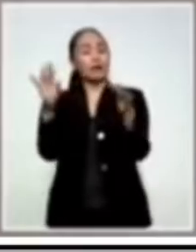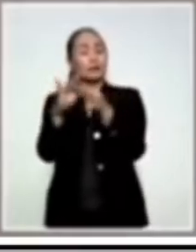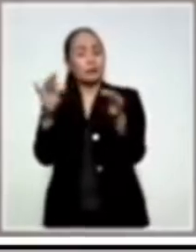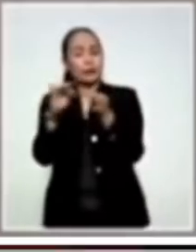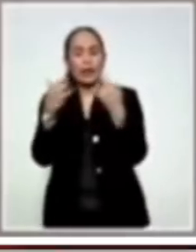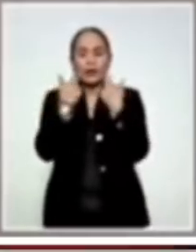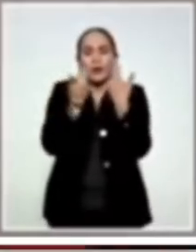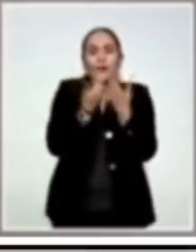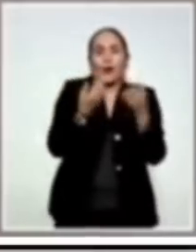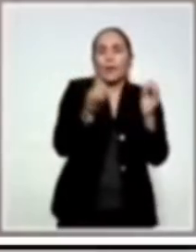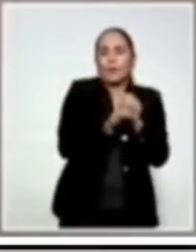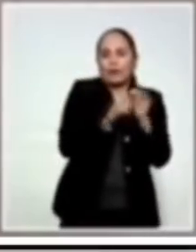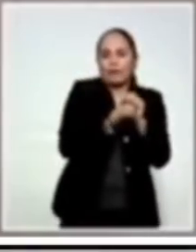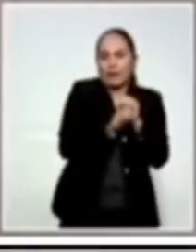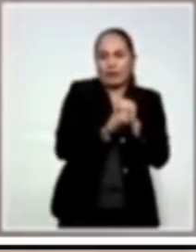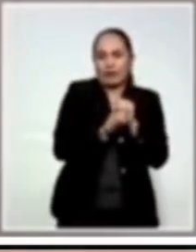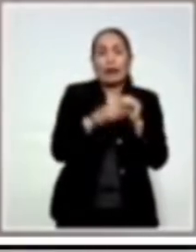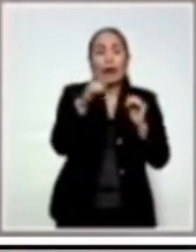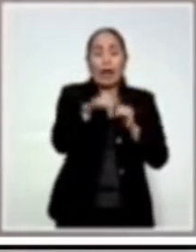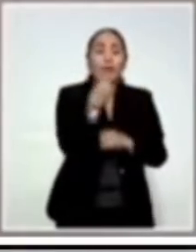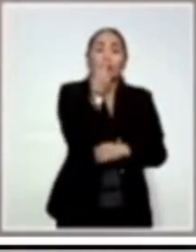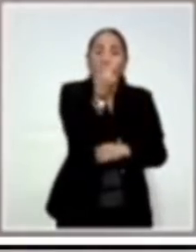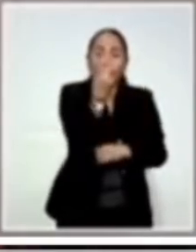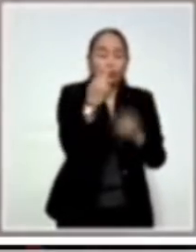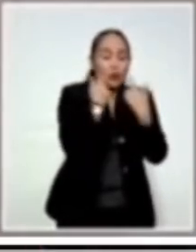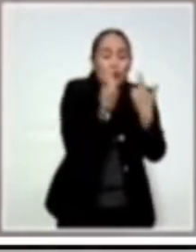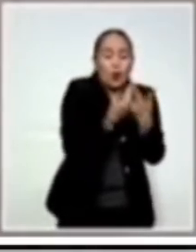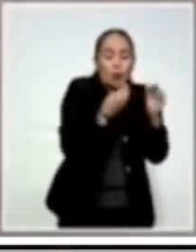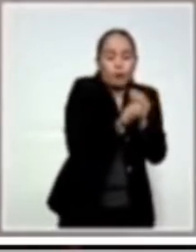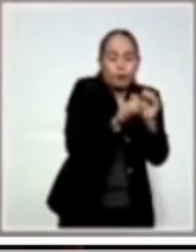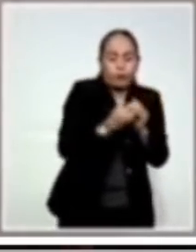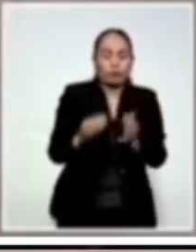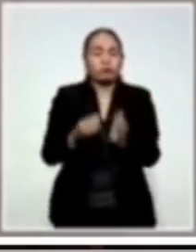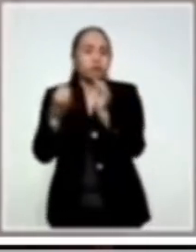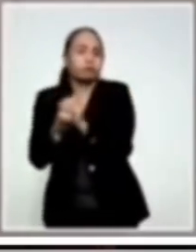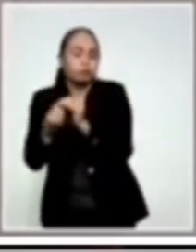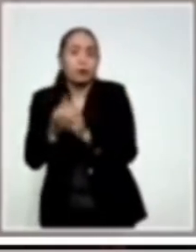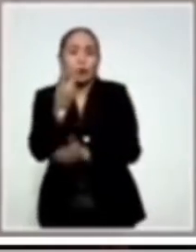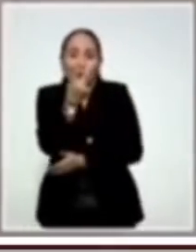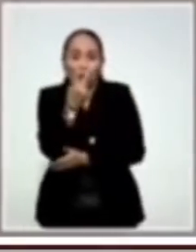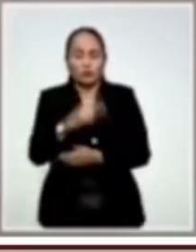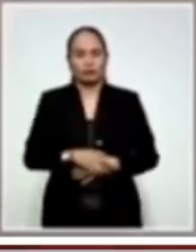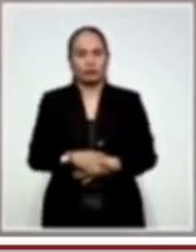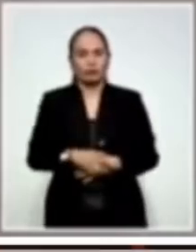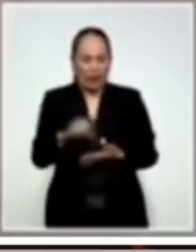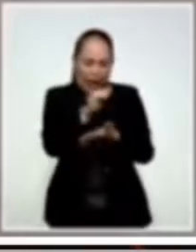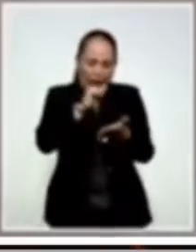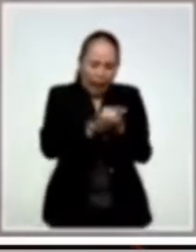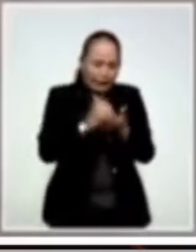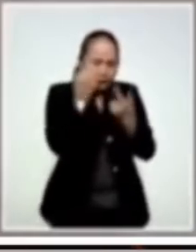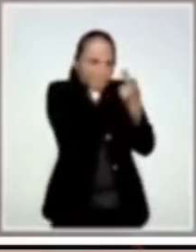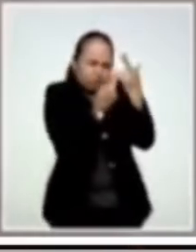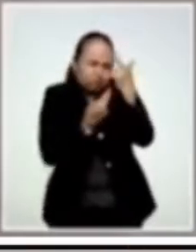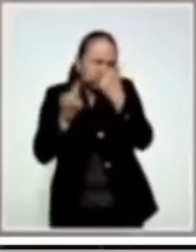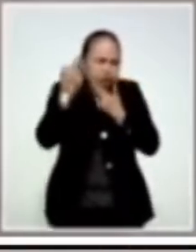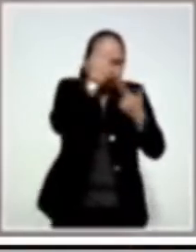sesión privada. Le dedicamos 2 sesiones al acta. Fuimos tan escrupulosos que los